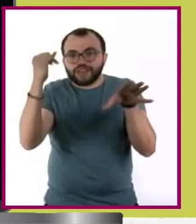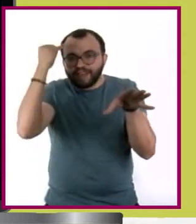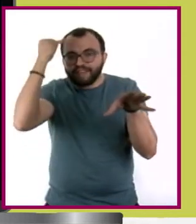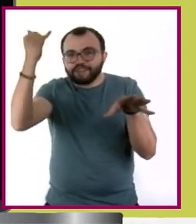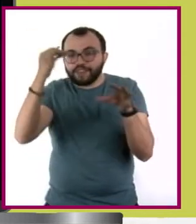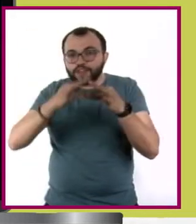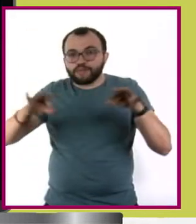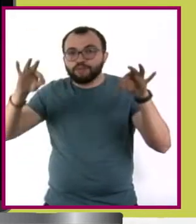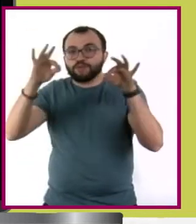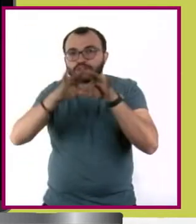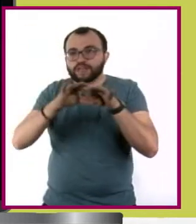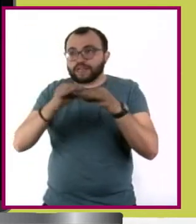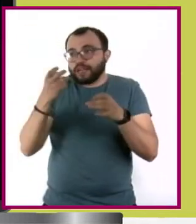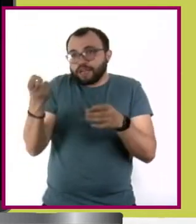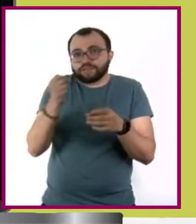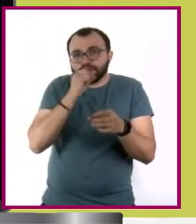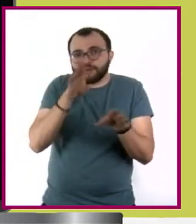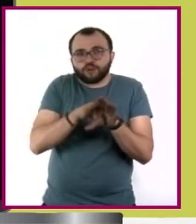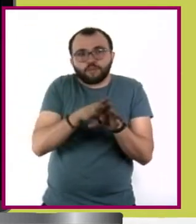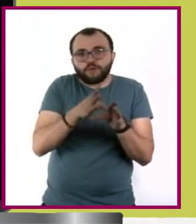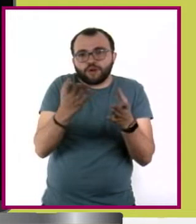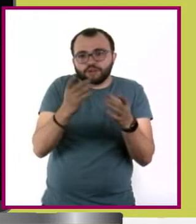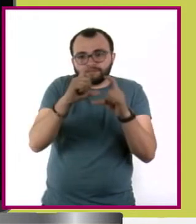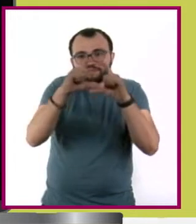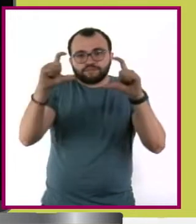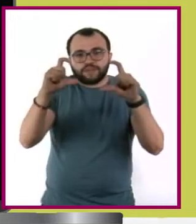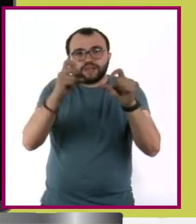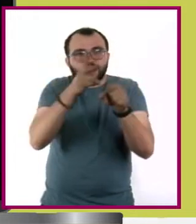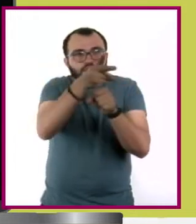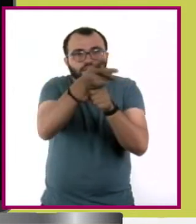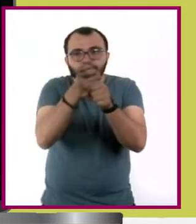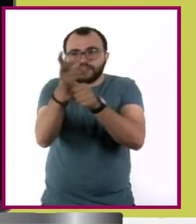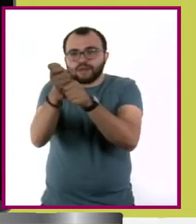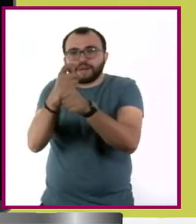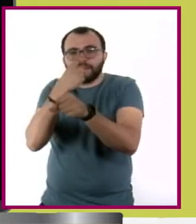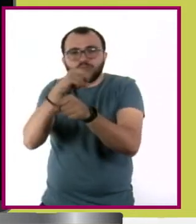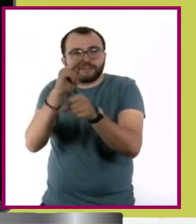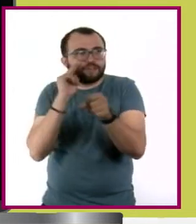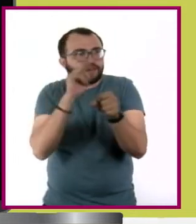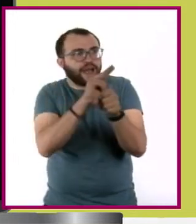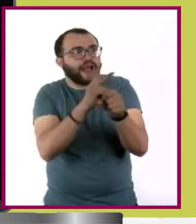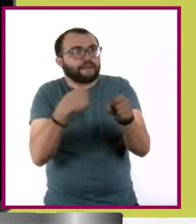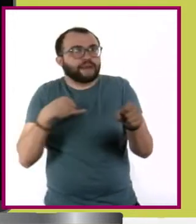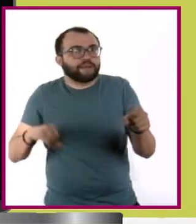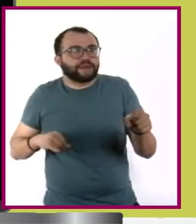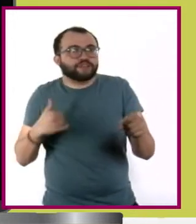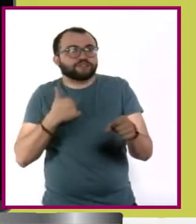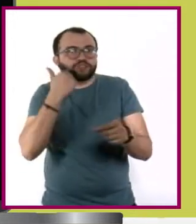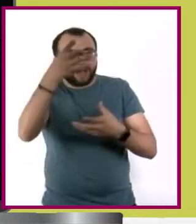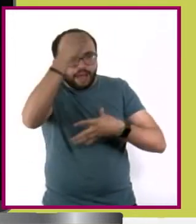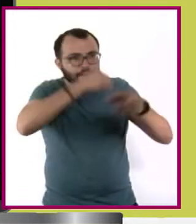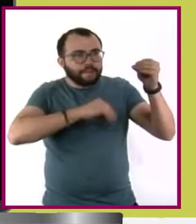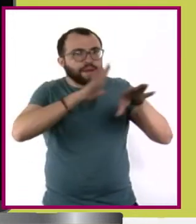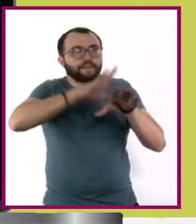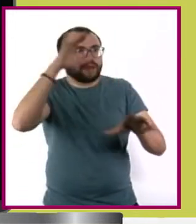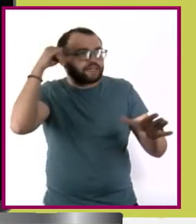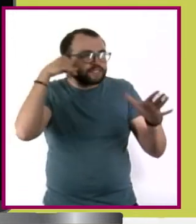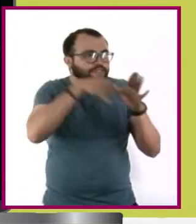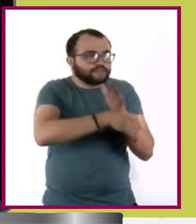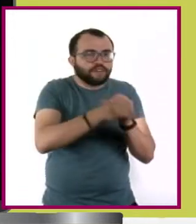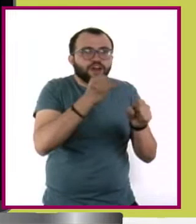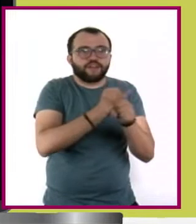invitar al receptor del mensaje a aprender más, a investigar, a llegarse más información y